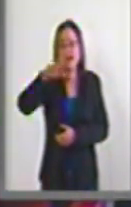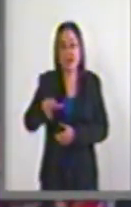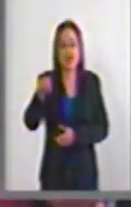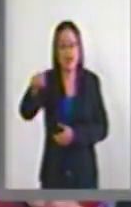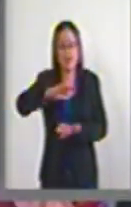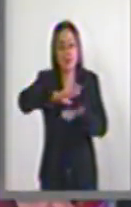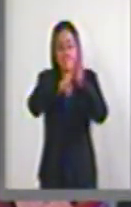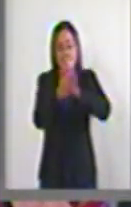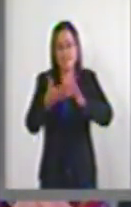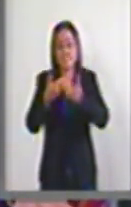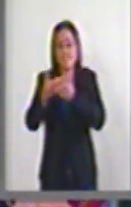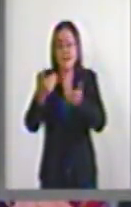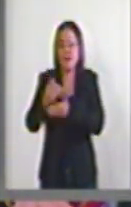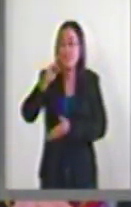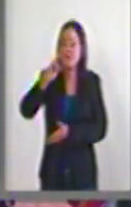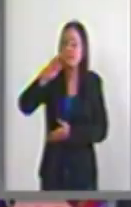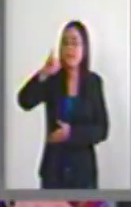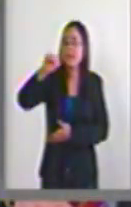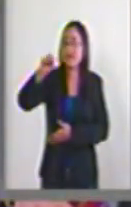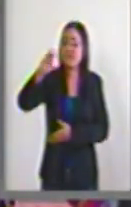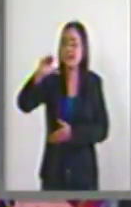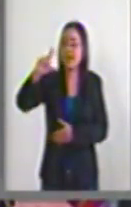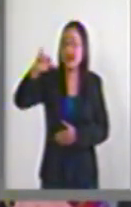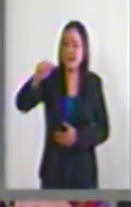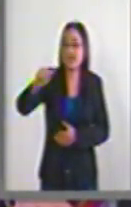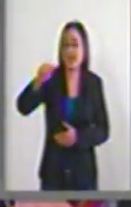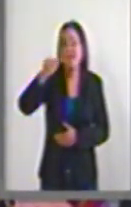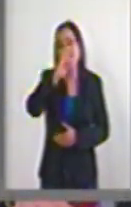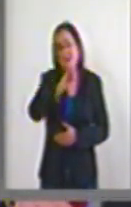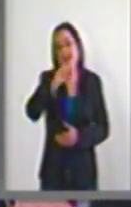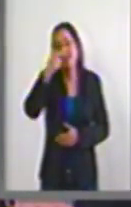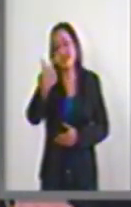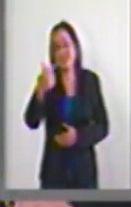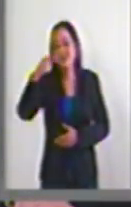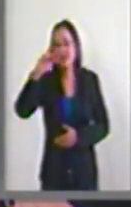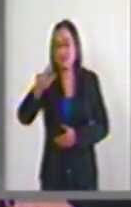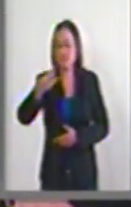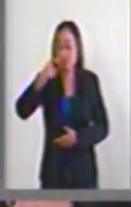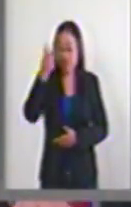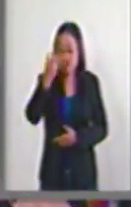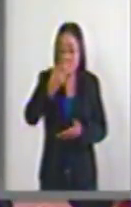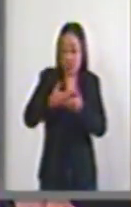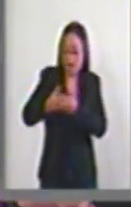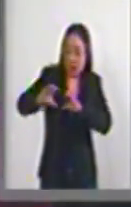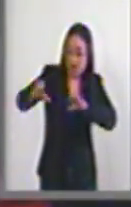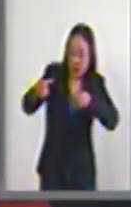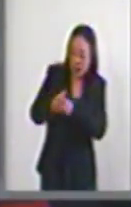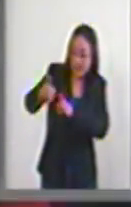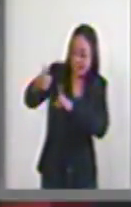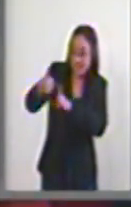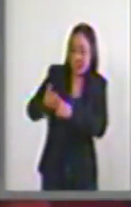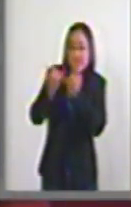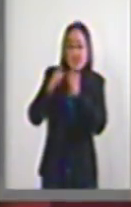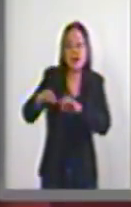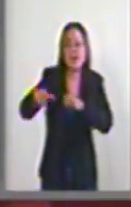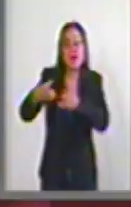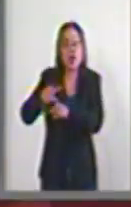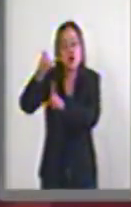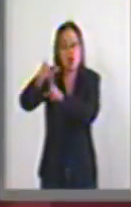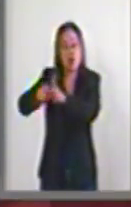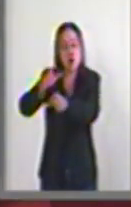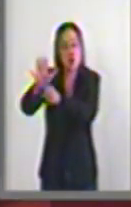República en la Fiscalía General de la República como órgano público autónomo dotado de